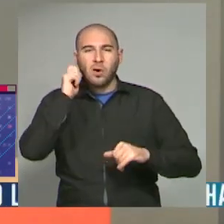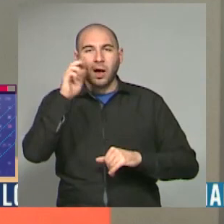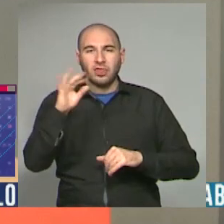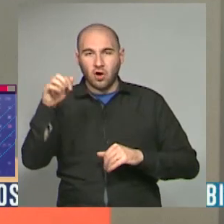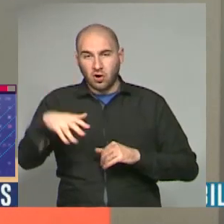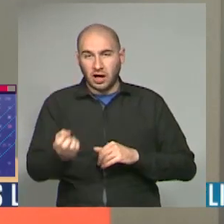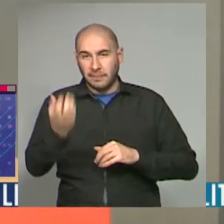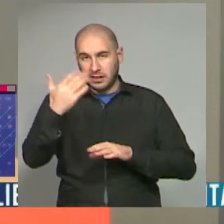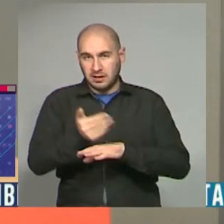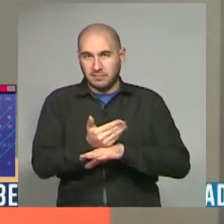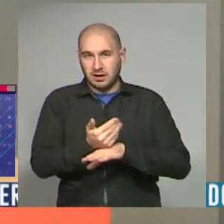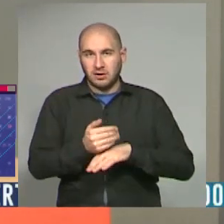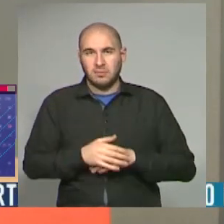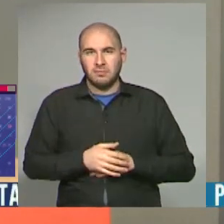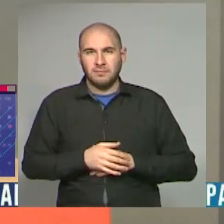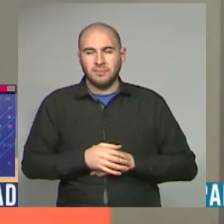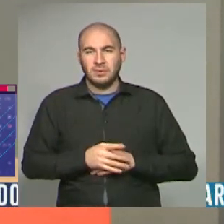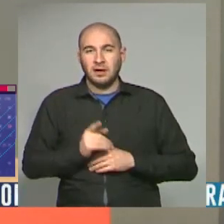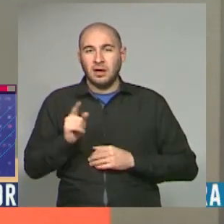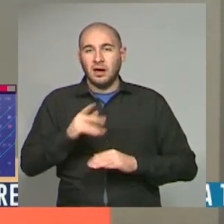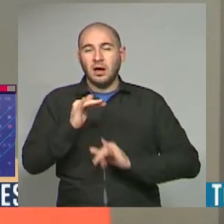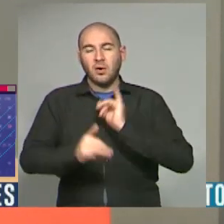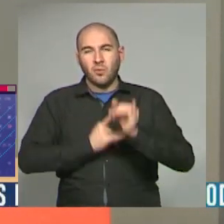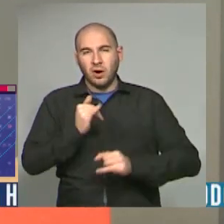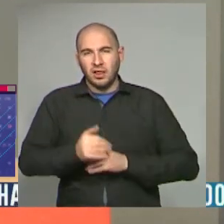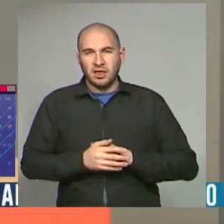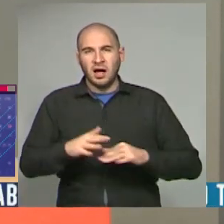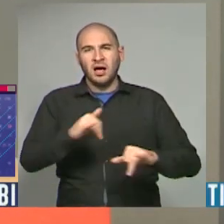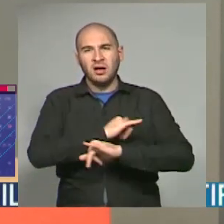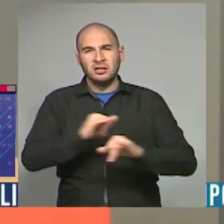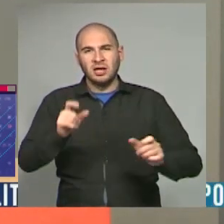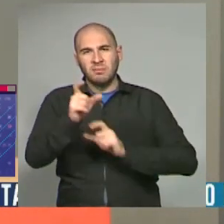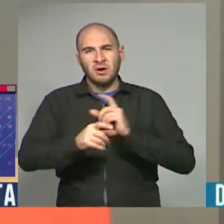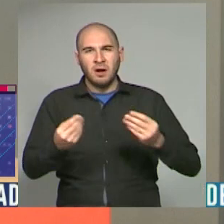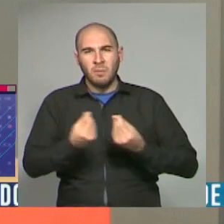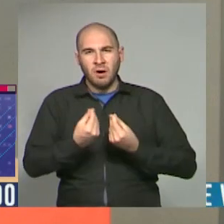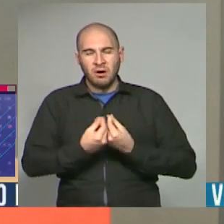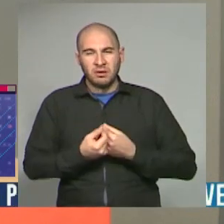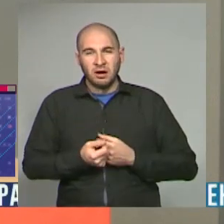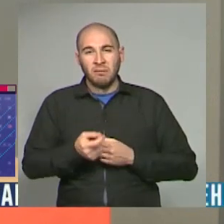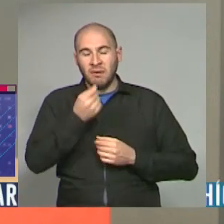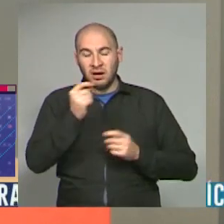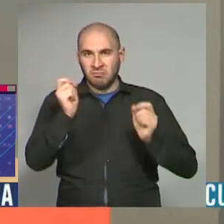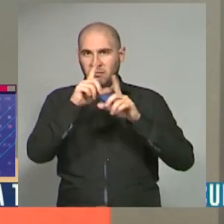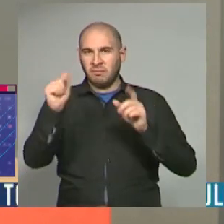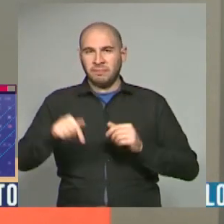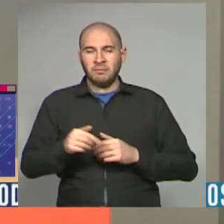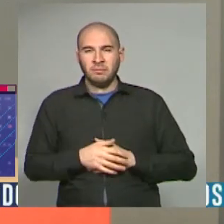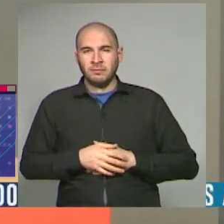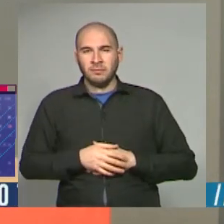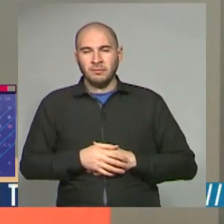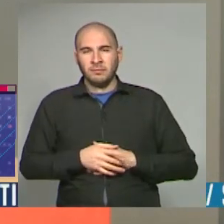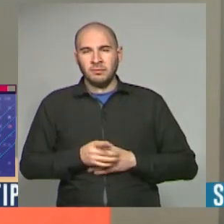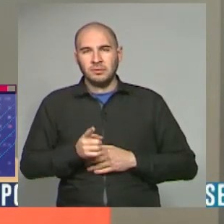esta mañana temprano, que era lo que decíamos, ¿no? Con la noticia que muchos prácticamente se despertaban hoy,